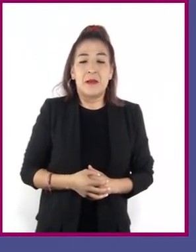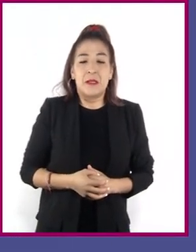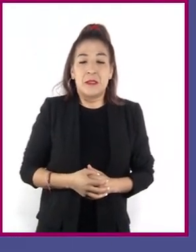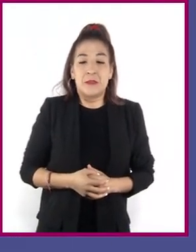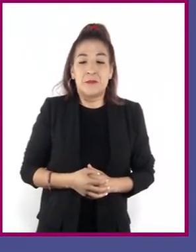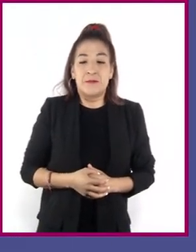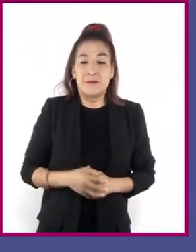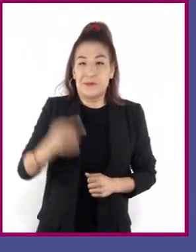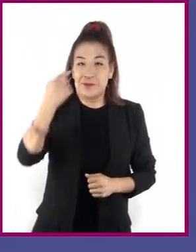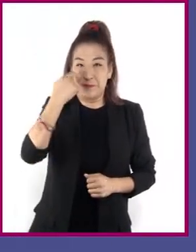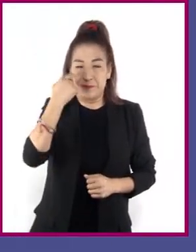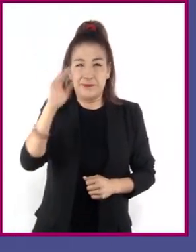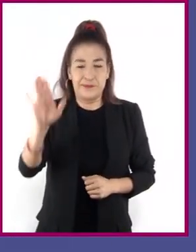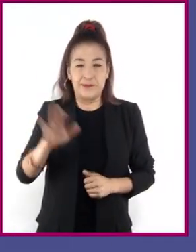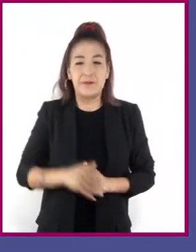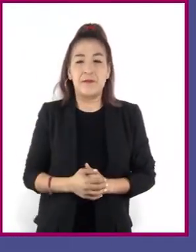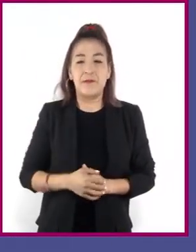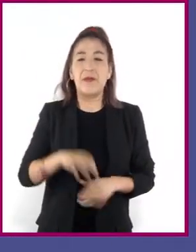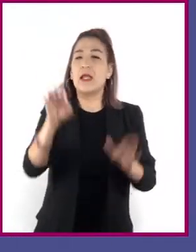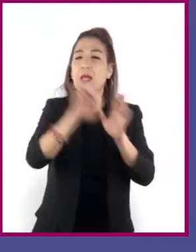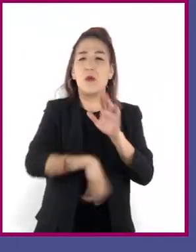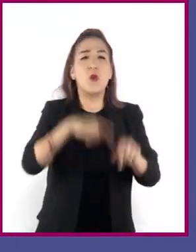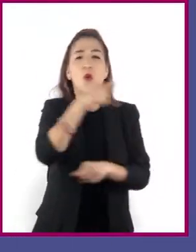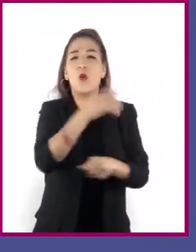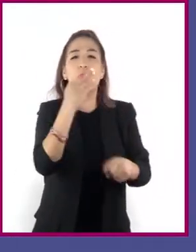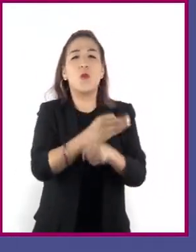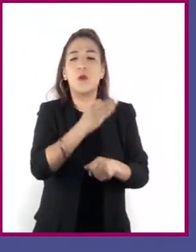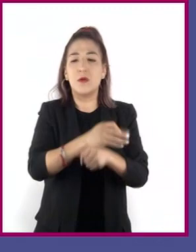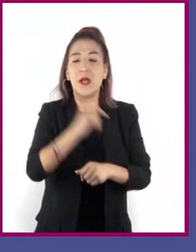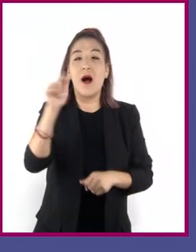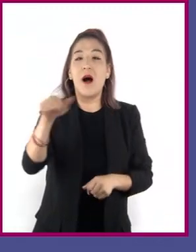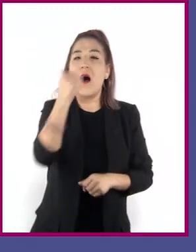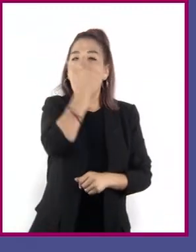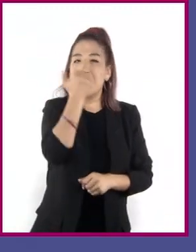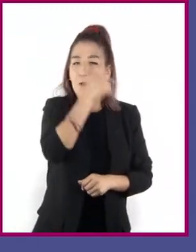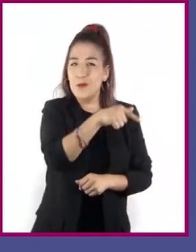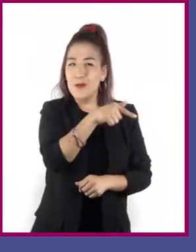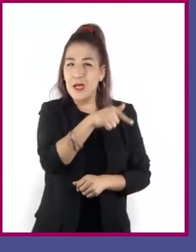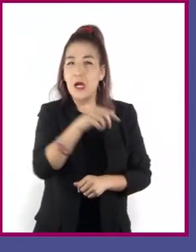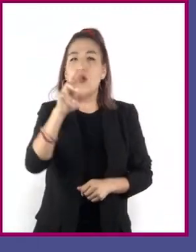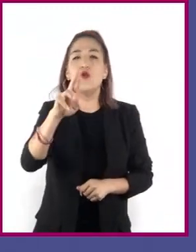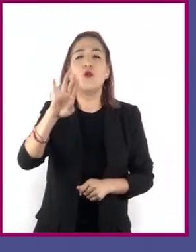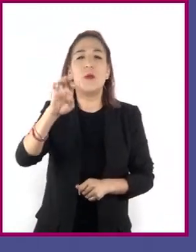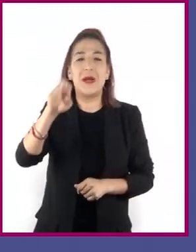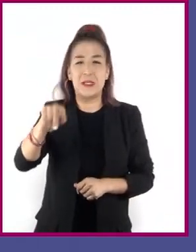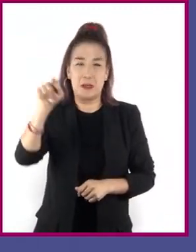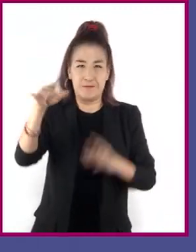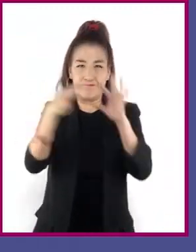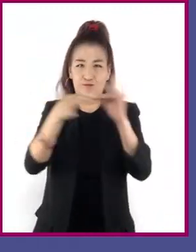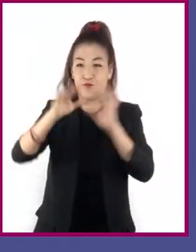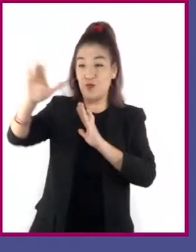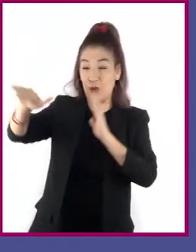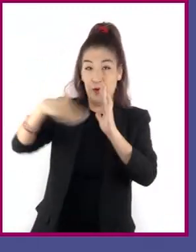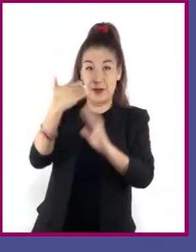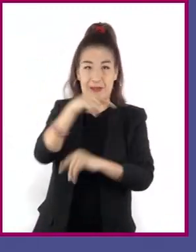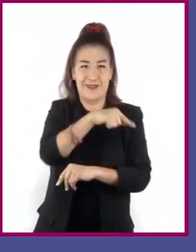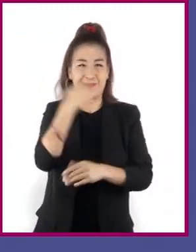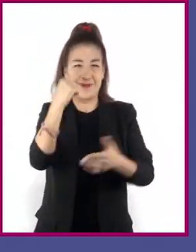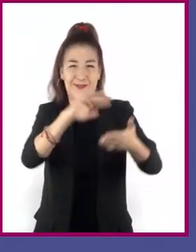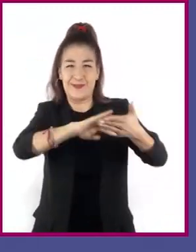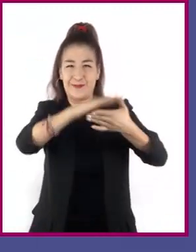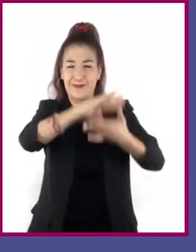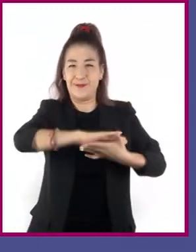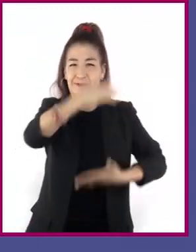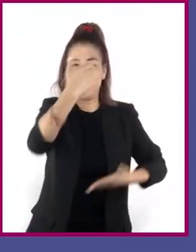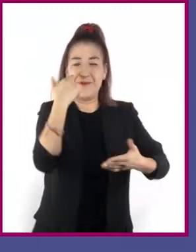por ejemplo aquí tenemos el caso de un alumno que se llama rubén él nos manda este texto de pre de